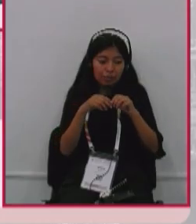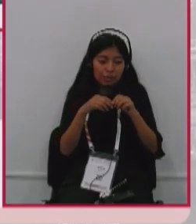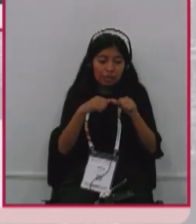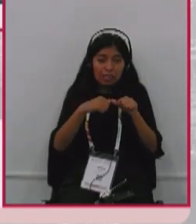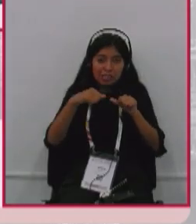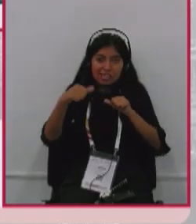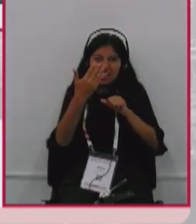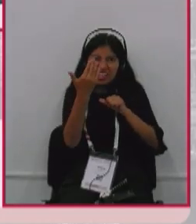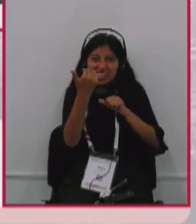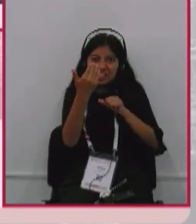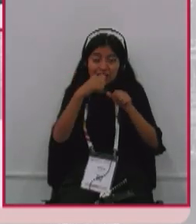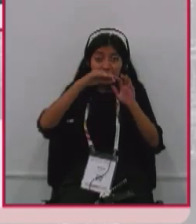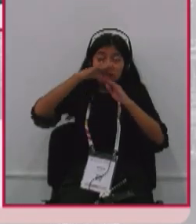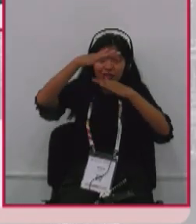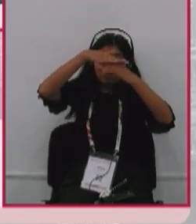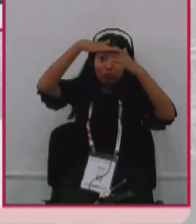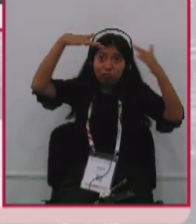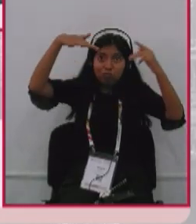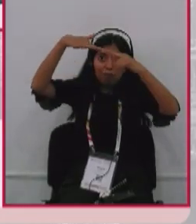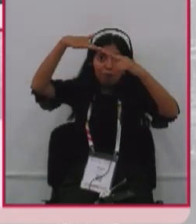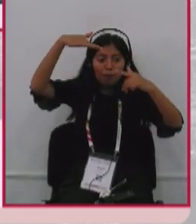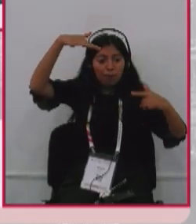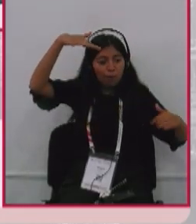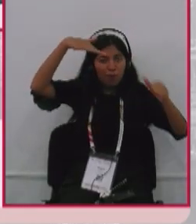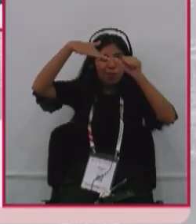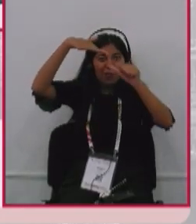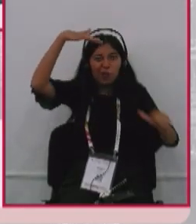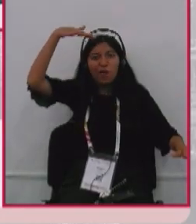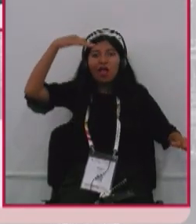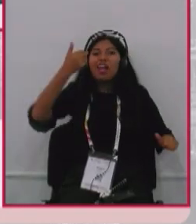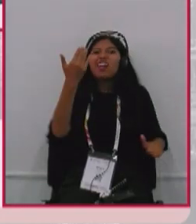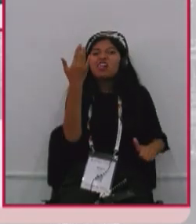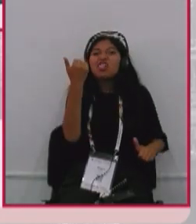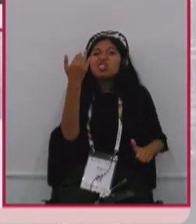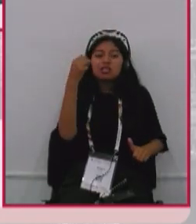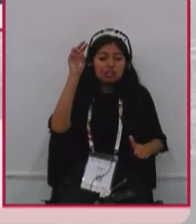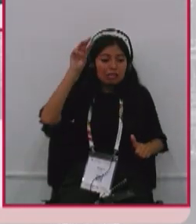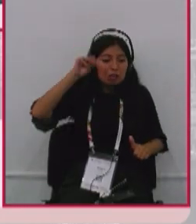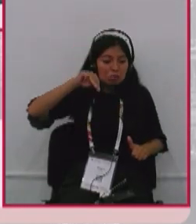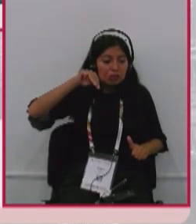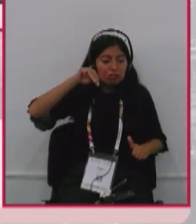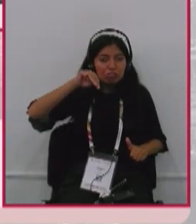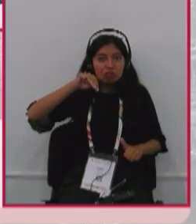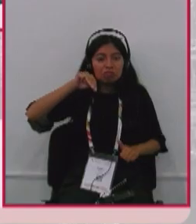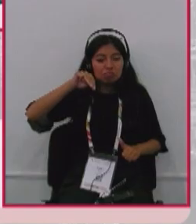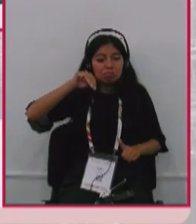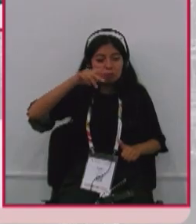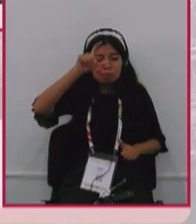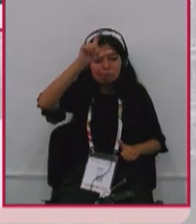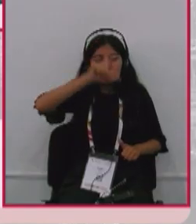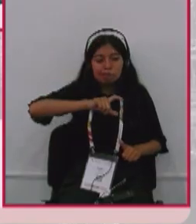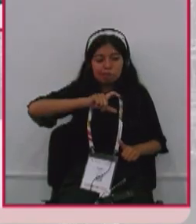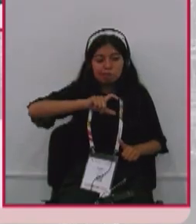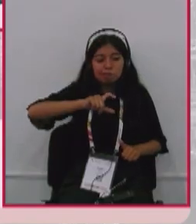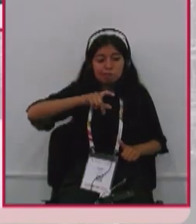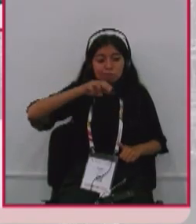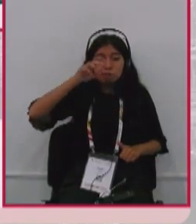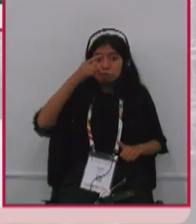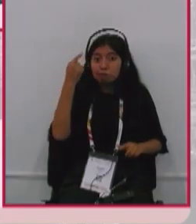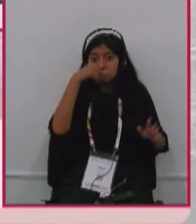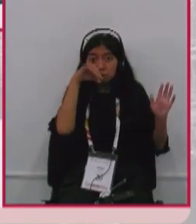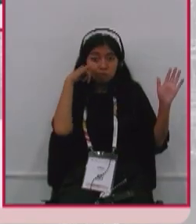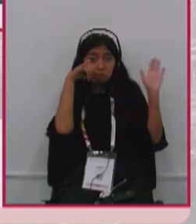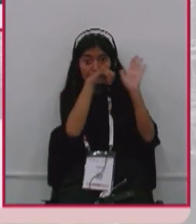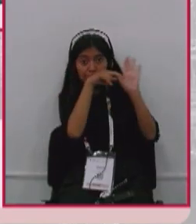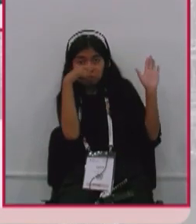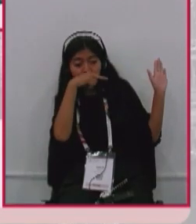la superficie, ¿no? Acá no inyectábamos, no colocábamos solución a alta presión hacia arriba. ¿Por qué? Podría salir la solución hacia